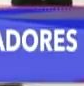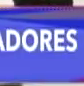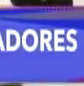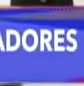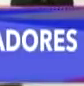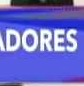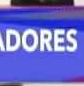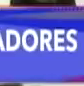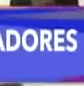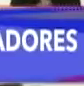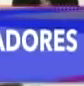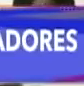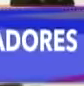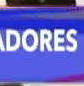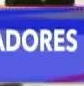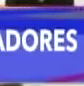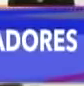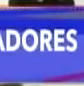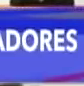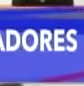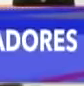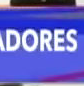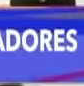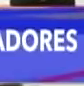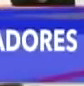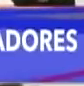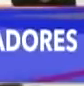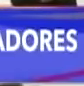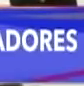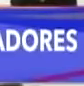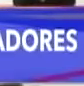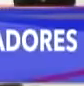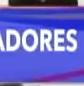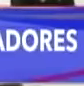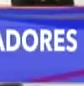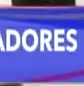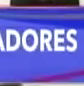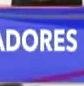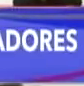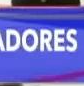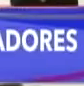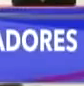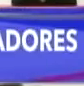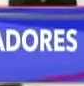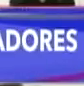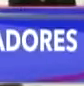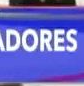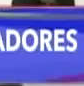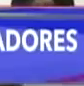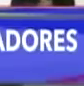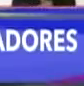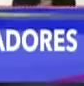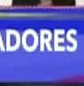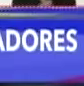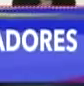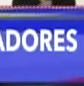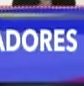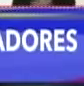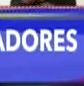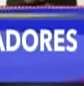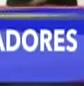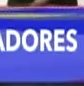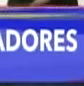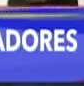nacionales de coordinación directa con gobernadores, gobernadoras, protectores, protectoras y con los alcaldes y